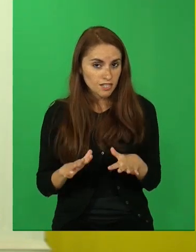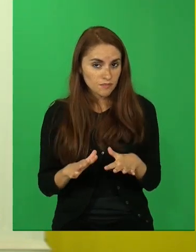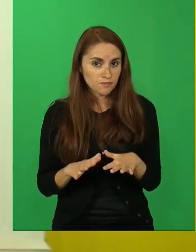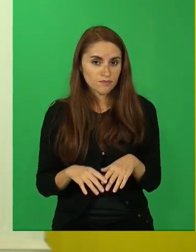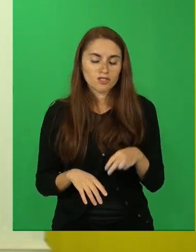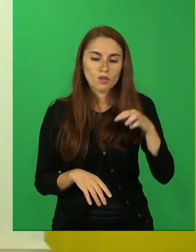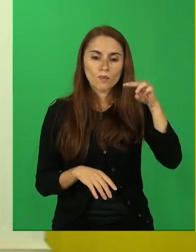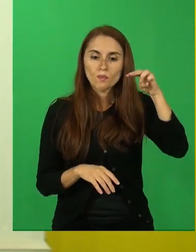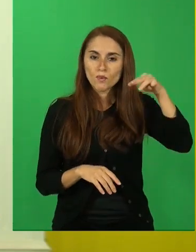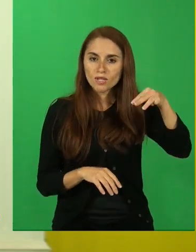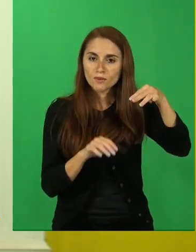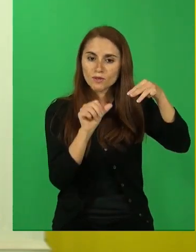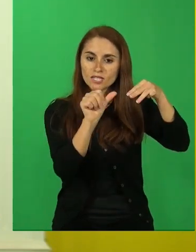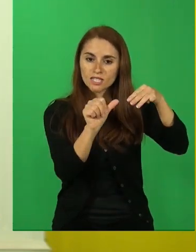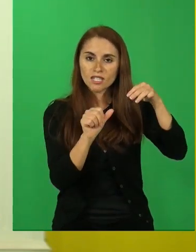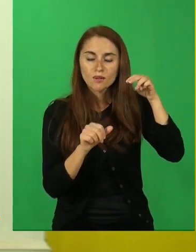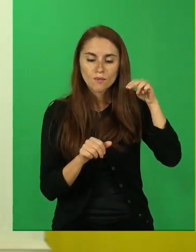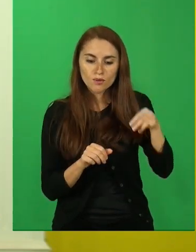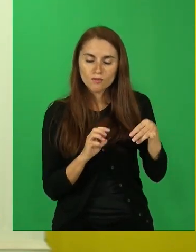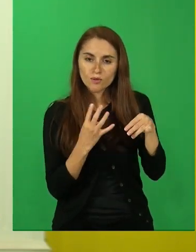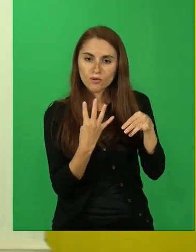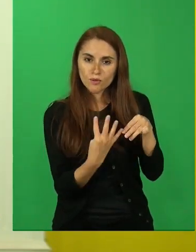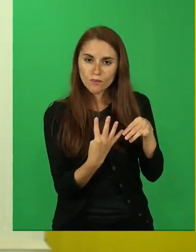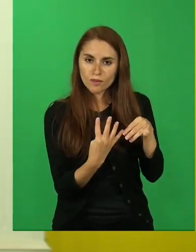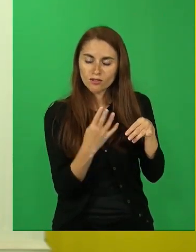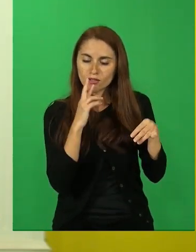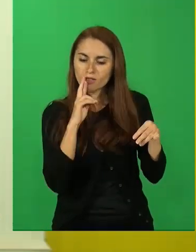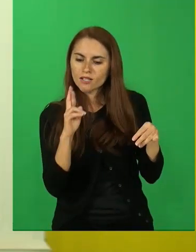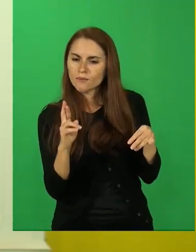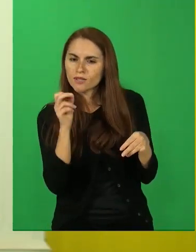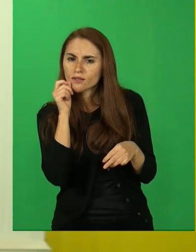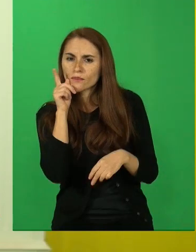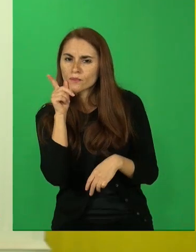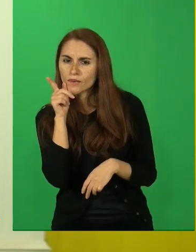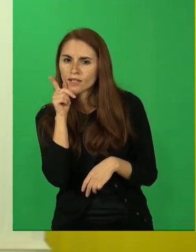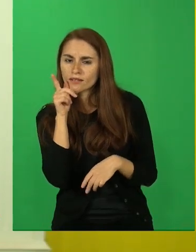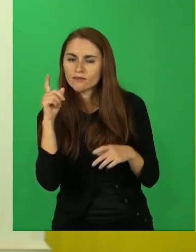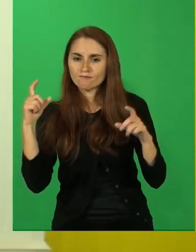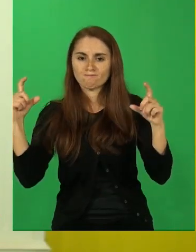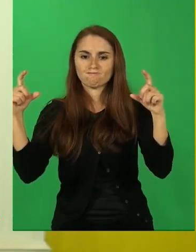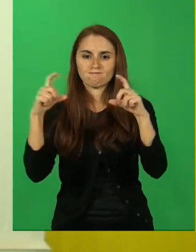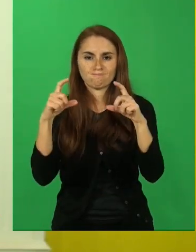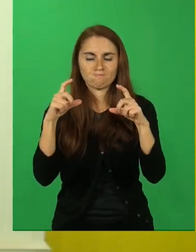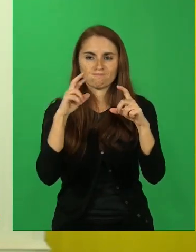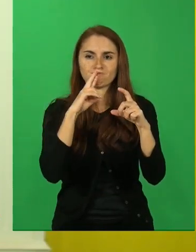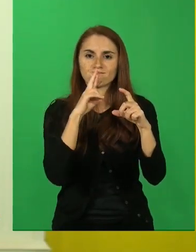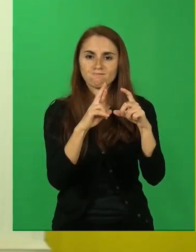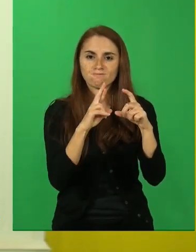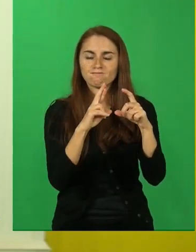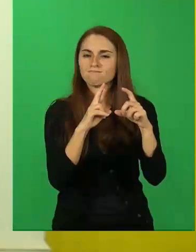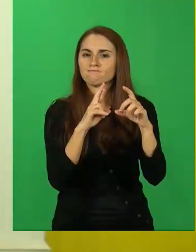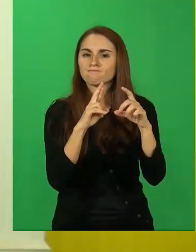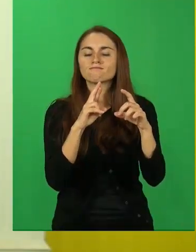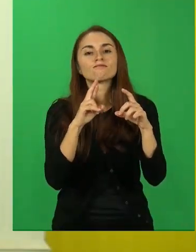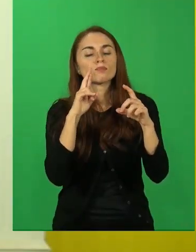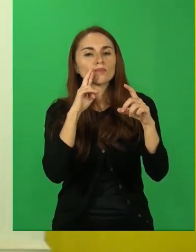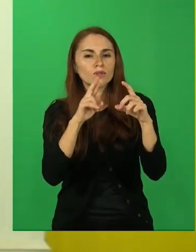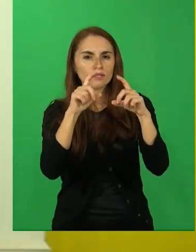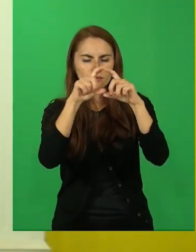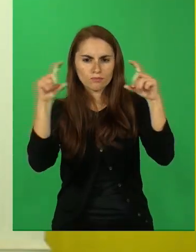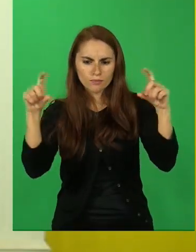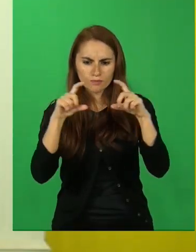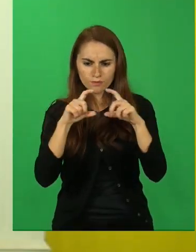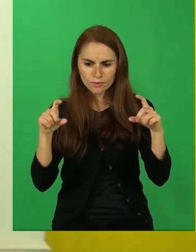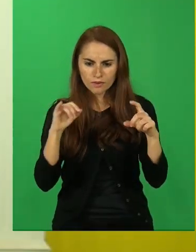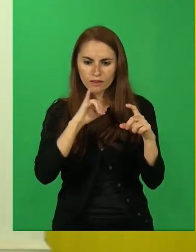6, múltiplos de 4. ¿Qué es lo que vas a hacer ahora? Encerrar todos los múltiplos comunes. Recuerda,